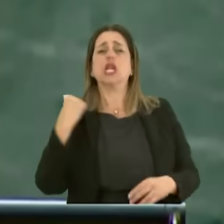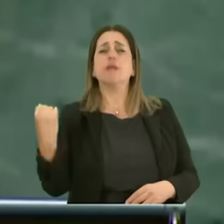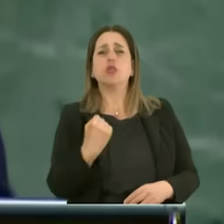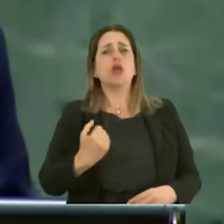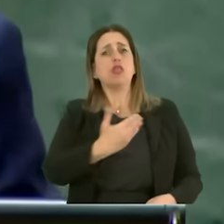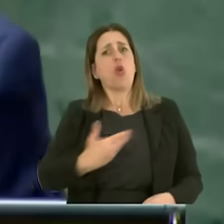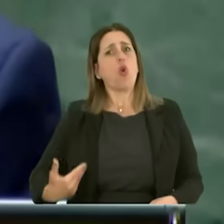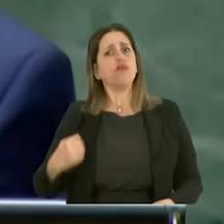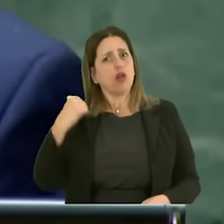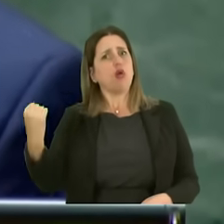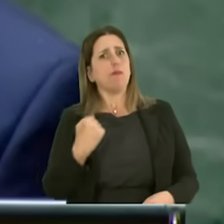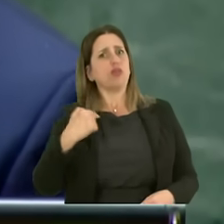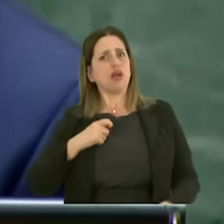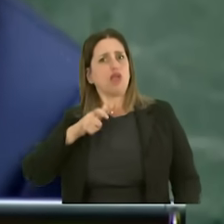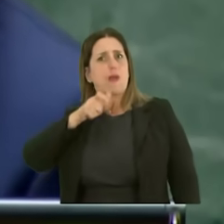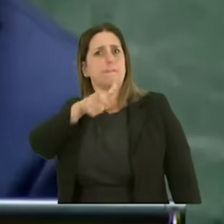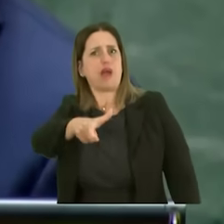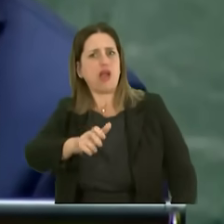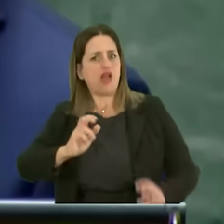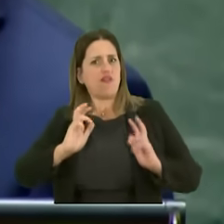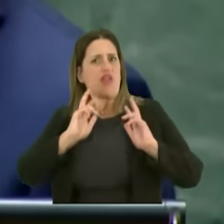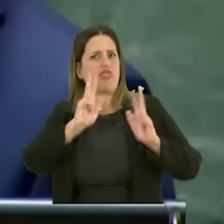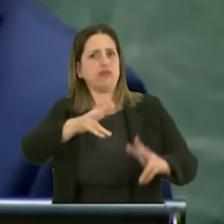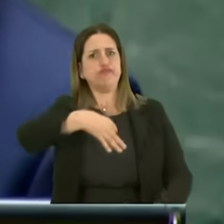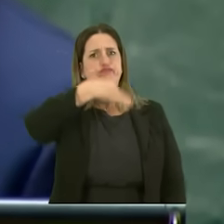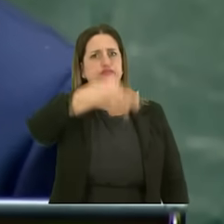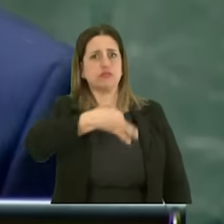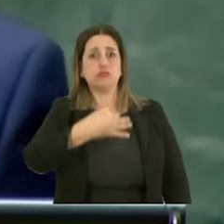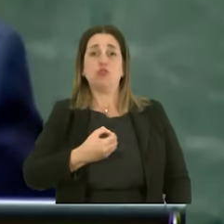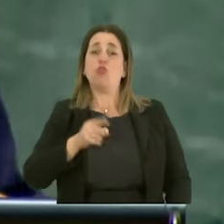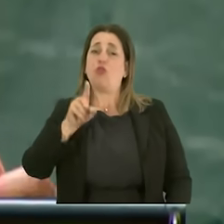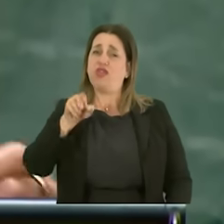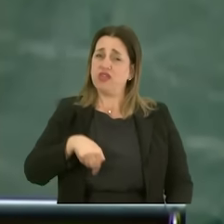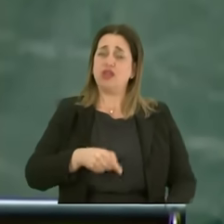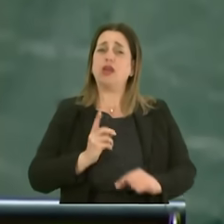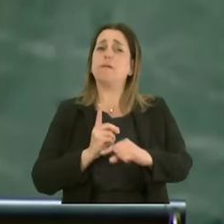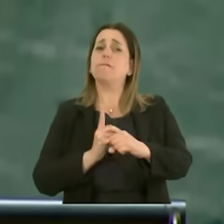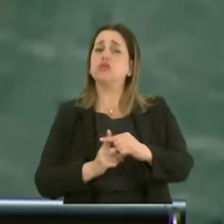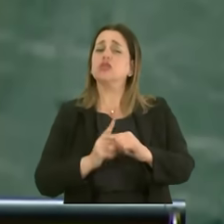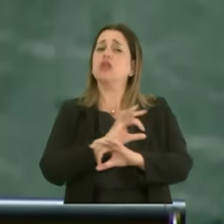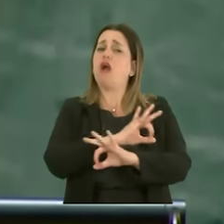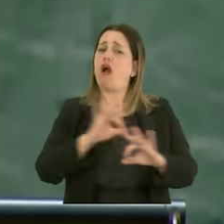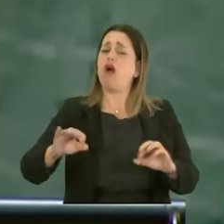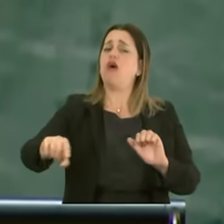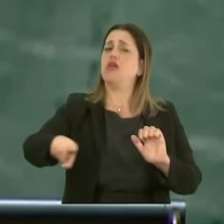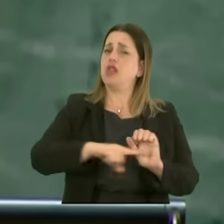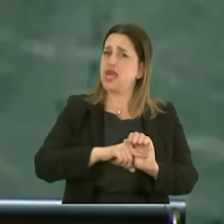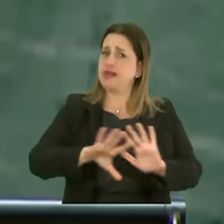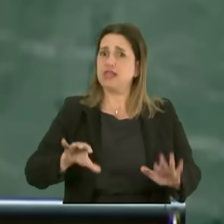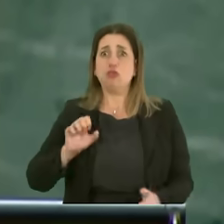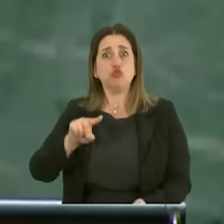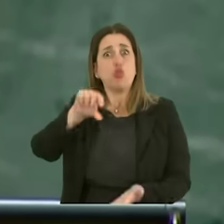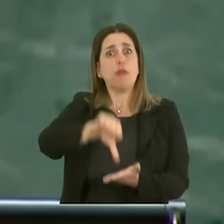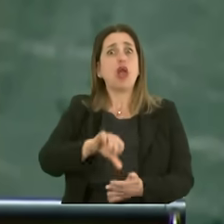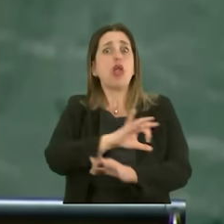gobernante importante con su sola palabra ya genera consecuencias positivas o negativas ya sea en su país